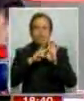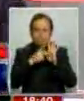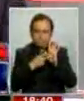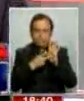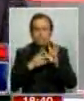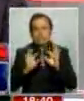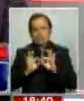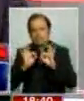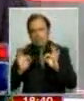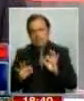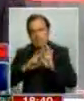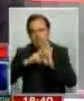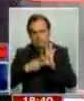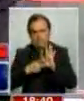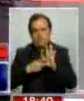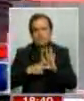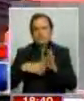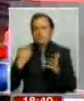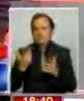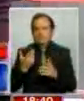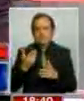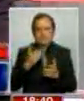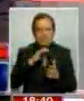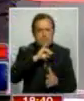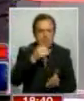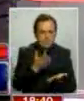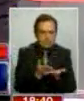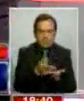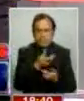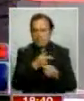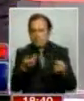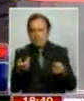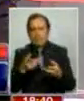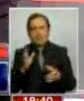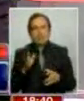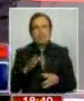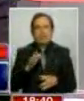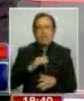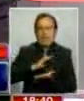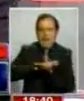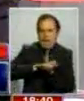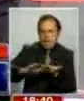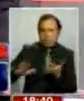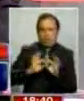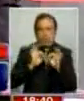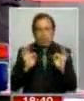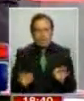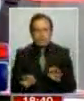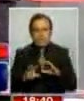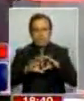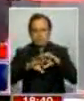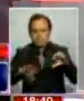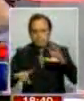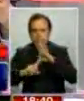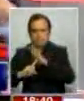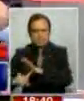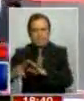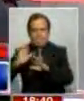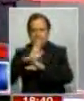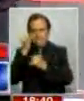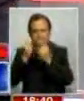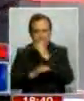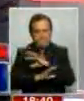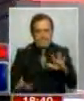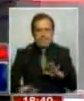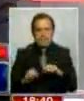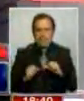educación parvularia, general, educación, hemos hablado de la gratuidad, fin al lucro, calidad, fin a la segregación,